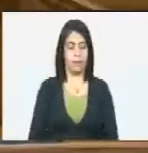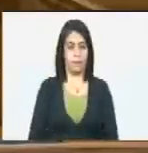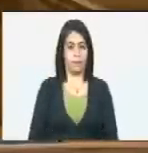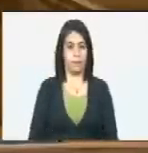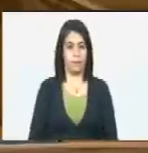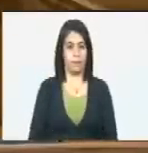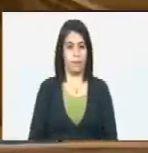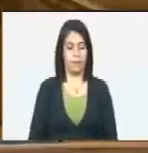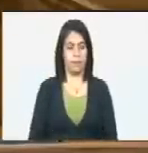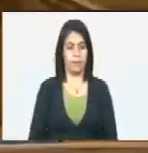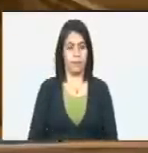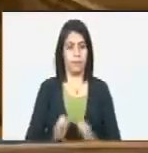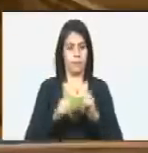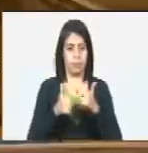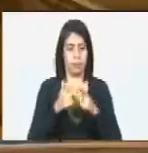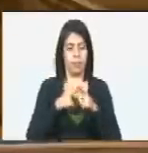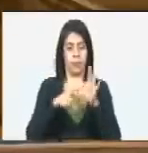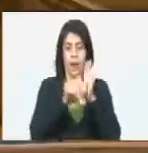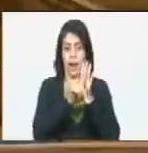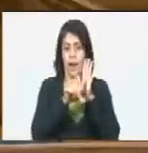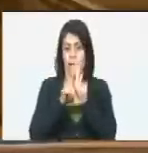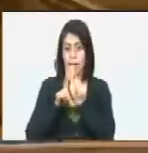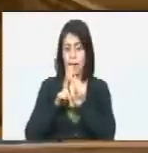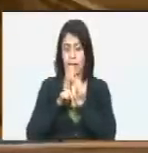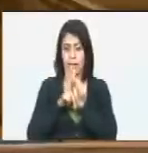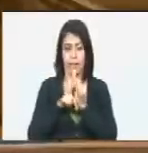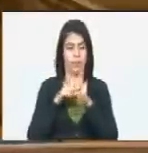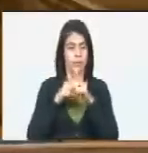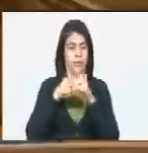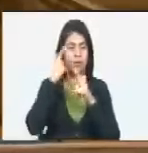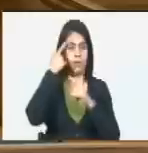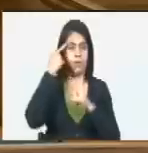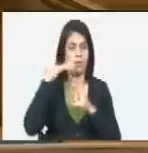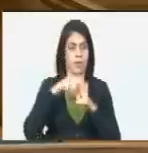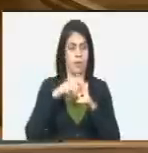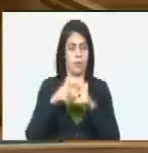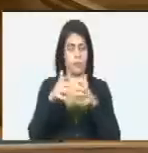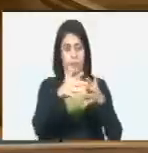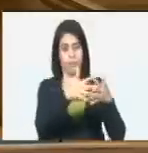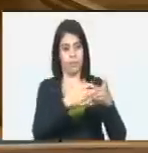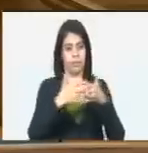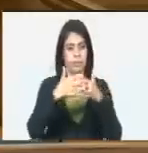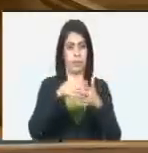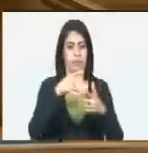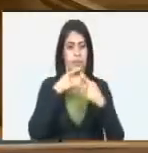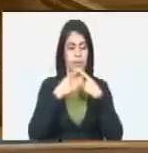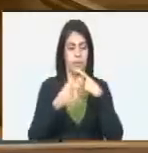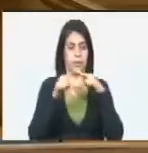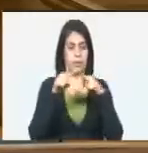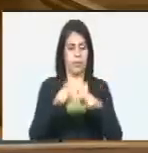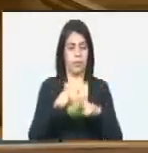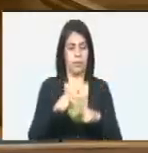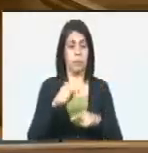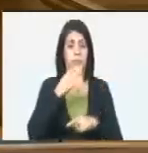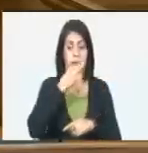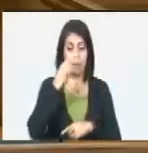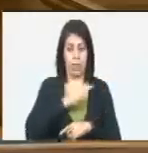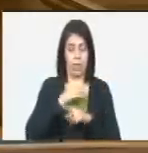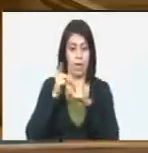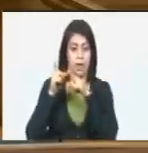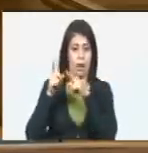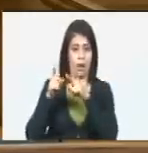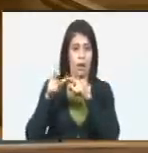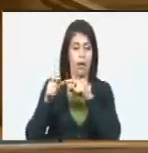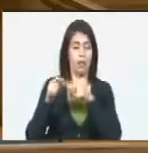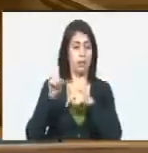comienza a instrumentar las leyes, creo que los estadounidenses dijeron, este hombre va en serio. Este hombre no